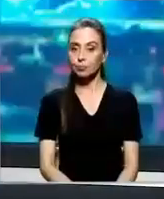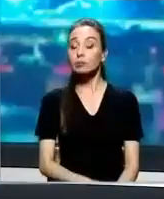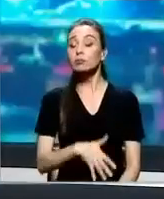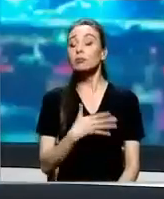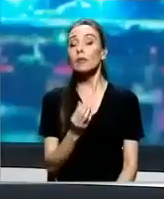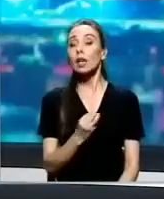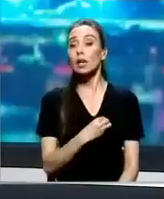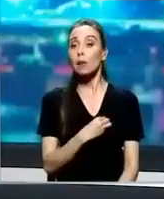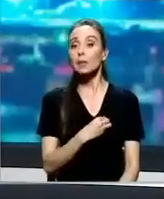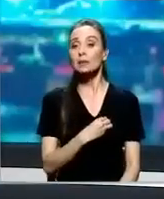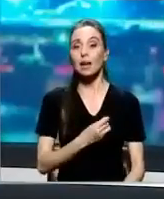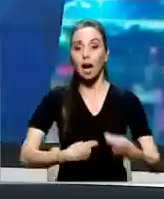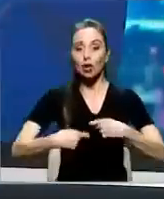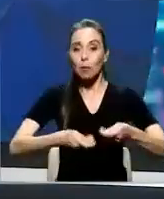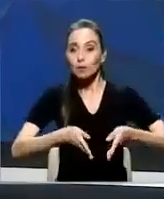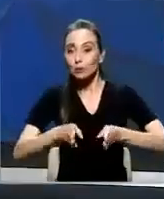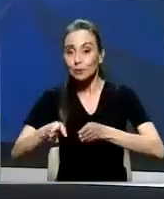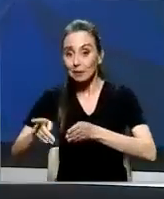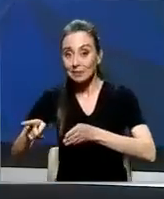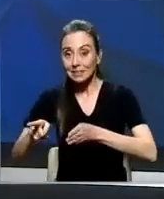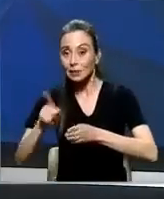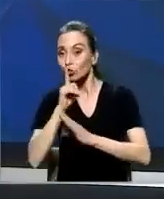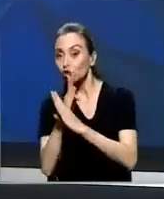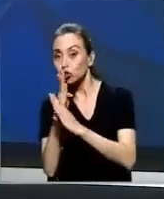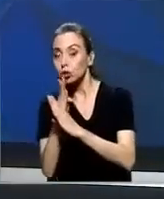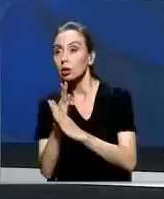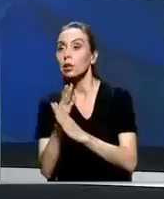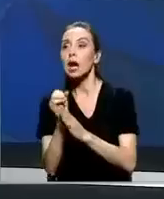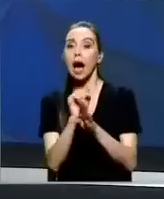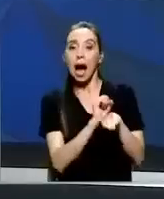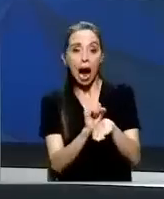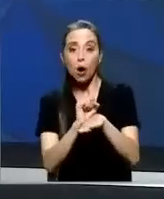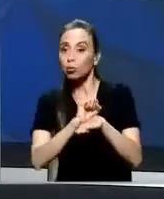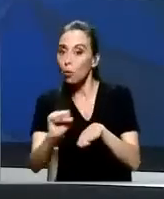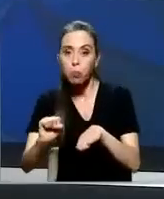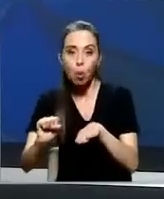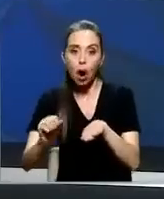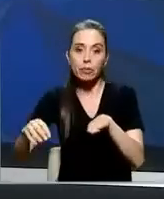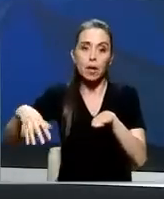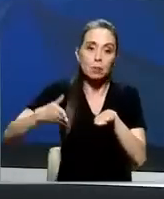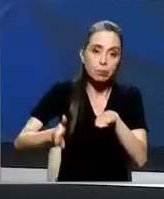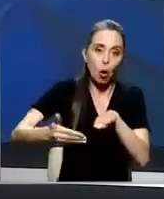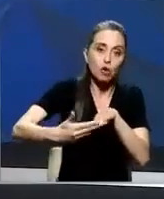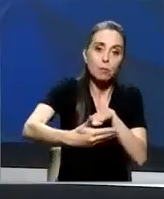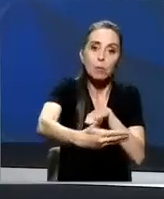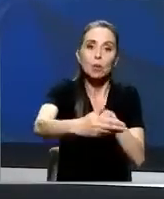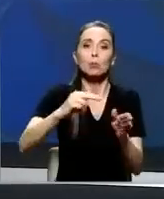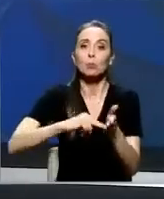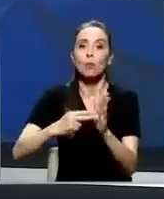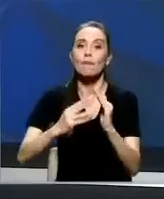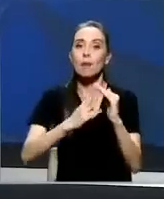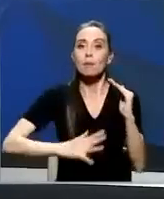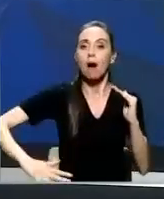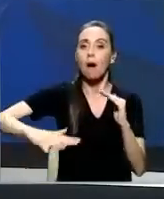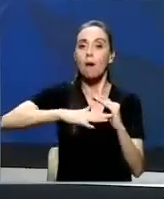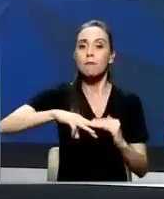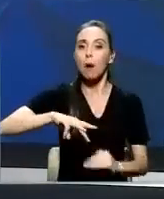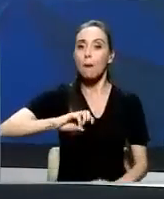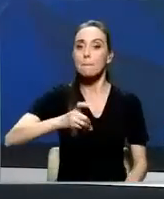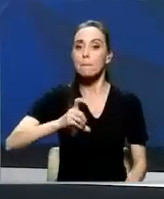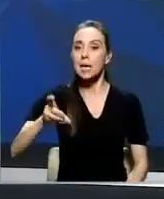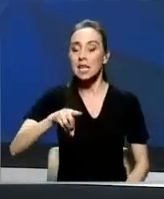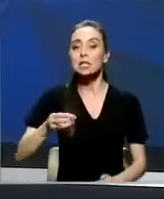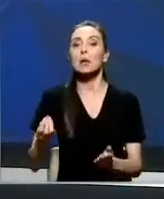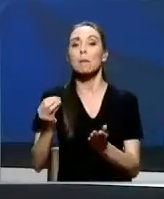Y lamentablemente el comercio ambulante sigue impidiendo el tránsito vehicular y causando aglomeraciones en el barrio Meix, que se traducen en un aumento